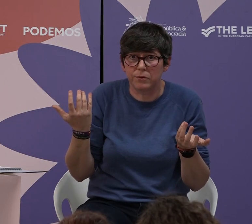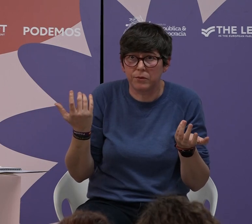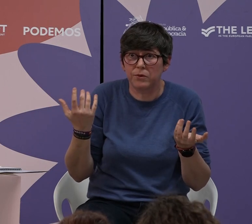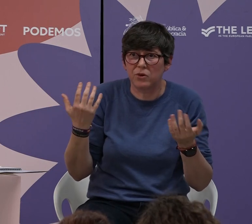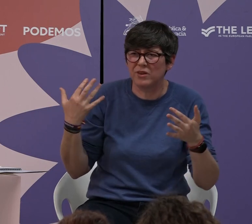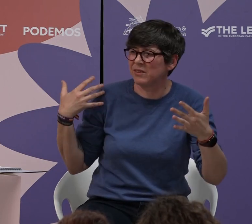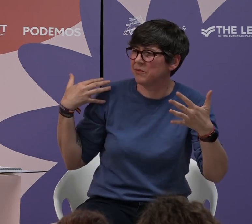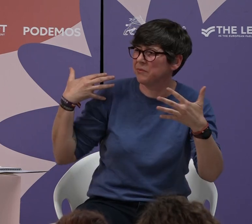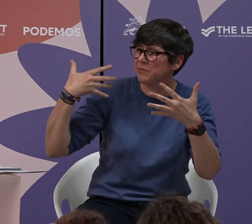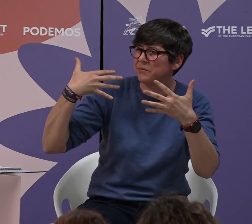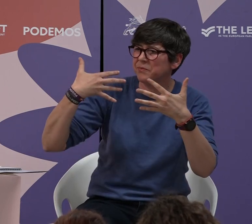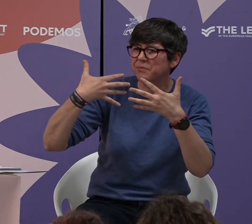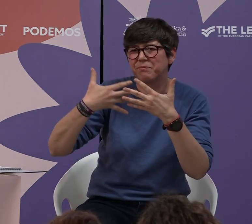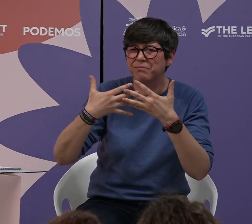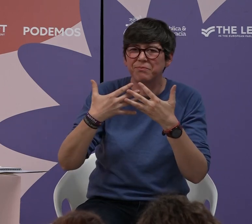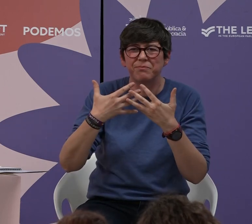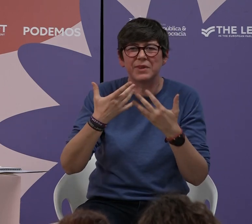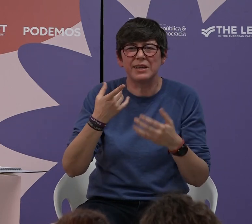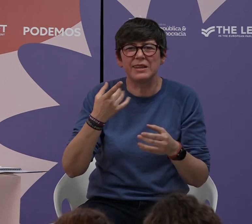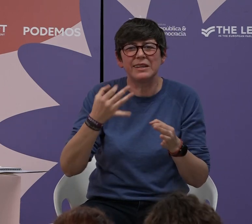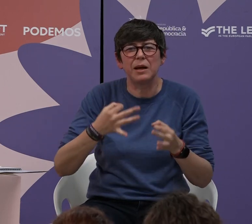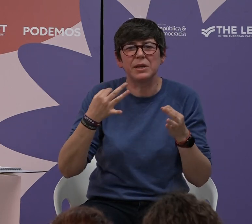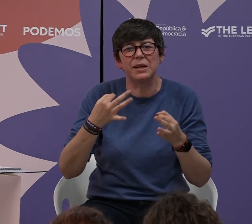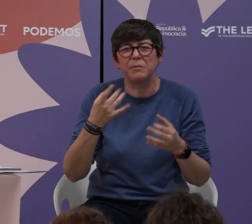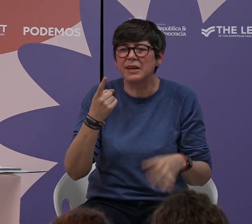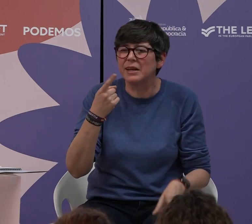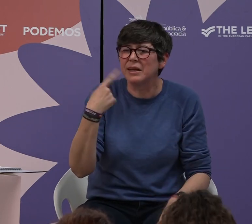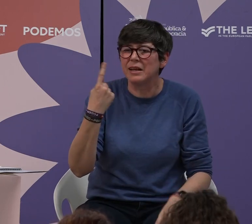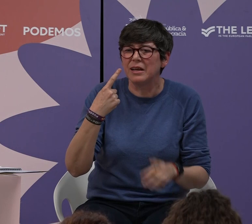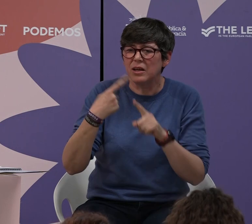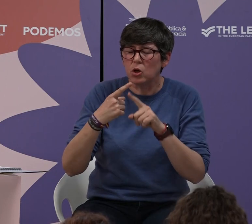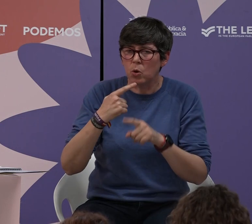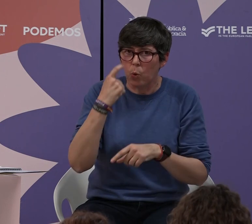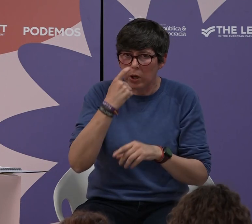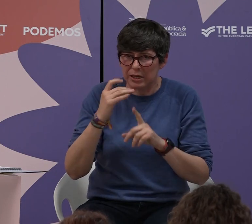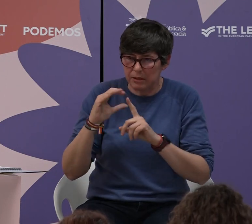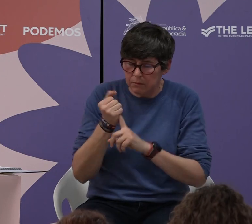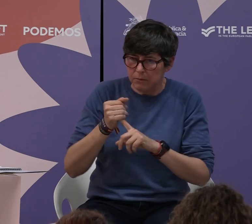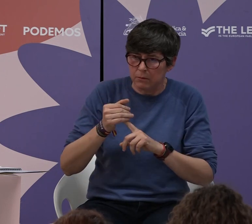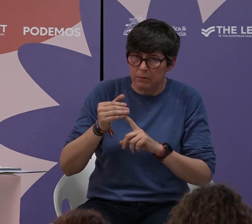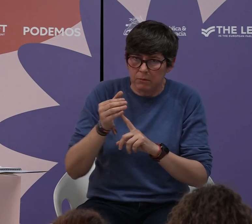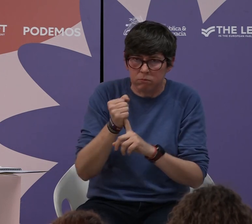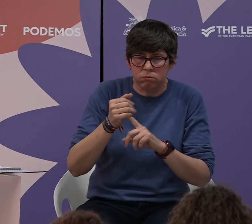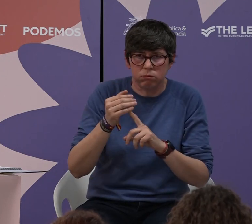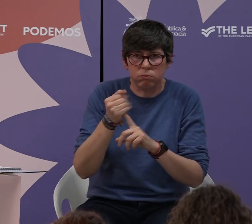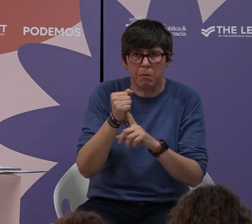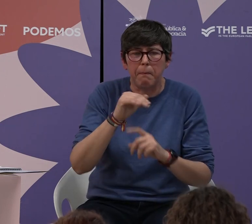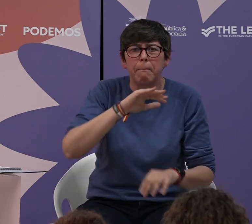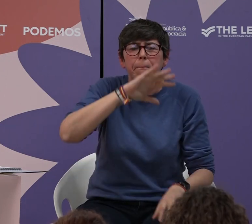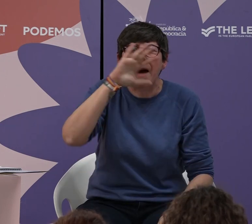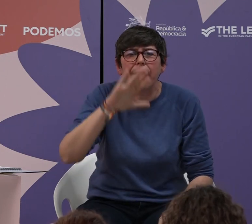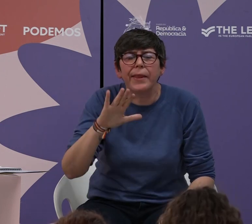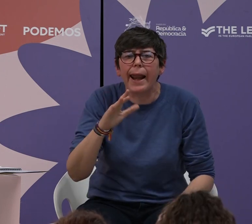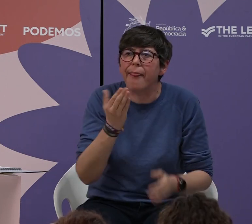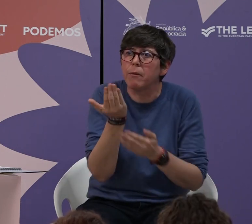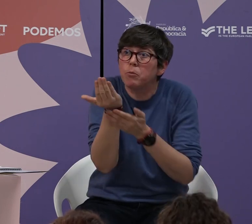social polivalente y se les va a imponer ahí un Macro hotel se va a construir sin escucharles hay cosas que cuestan conseguir